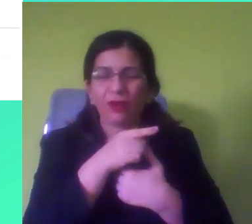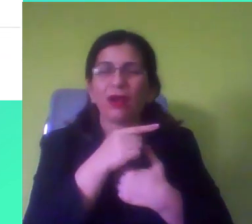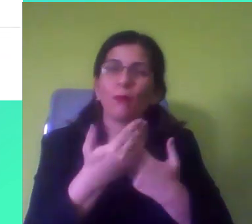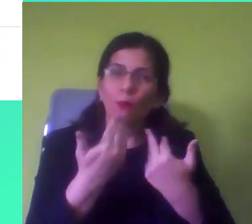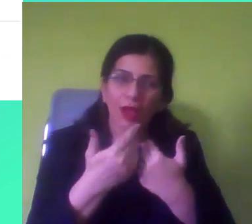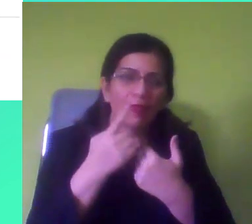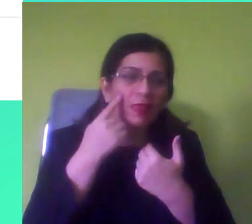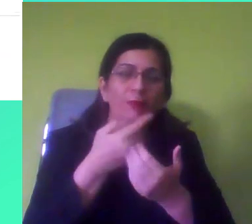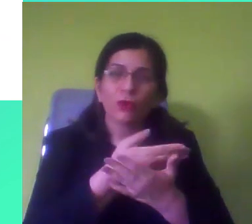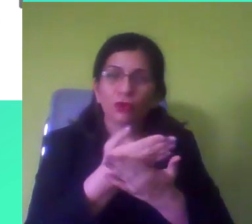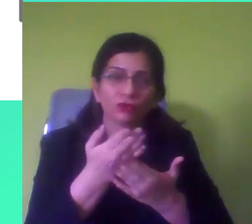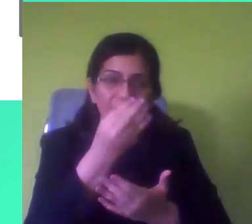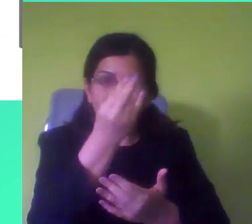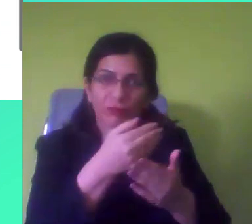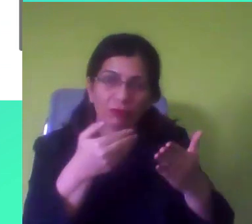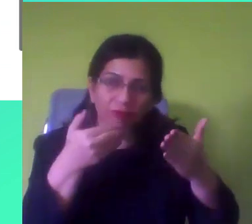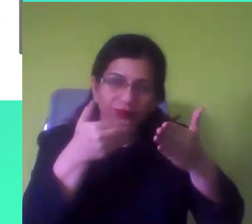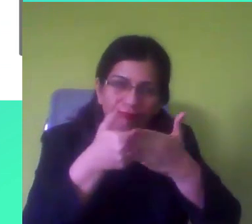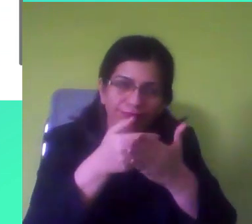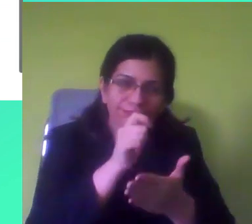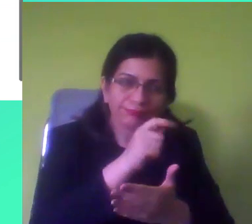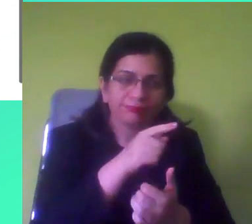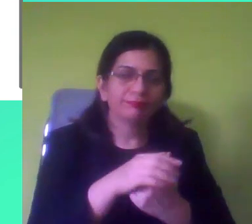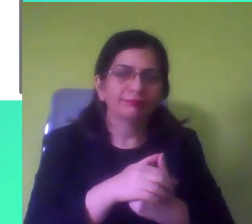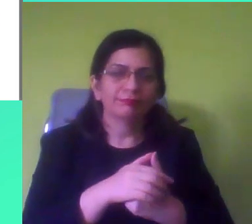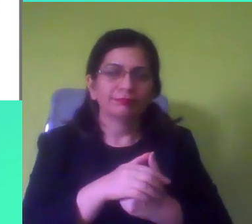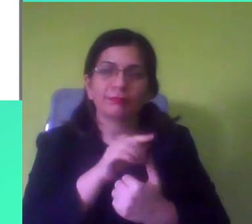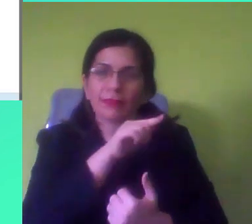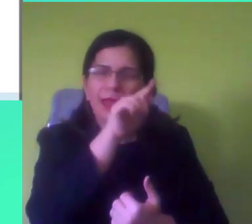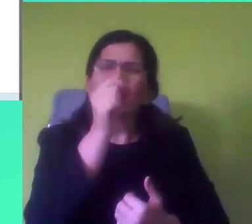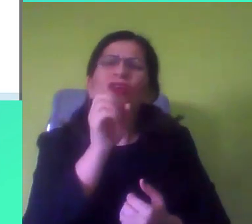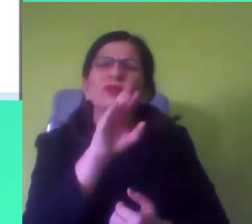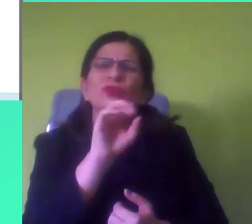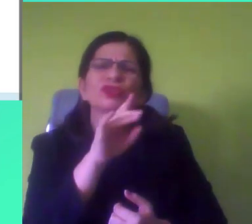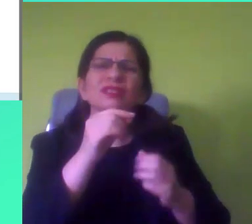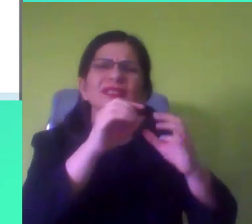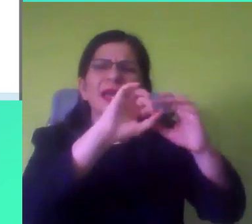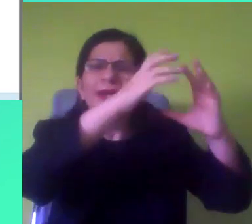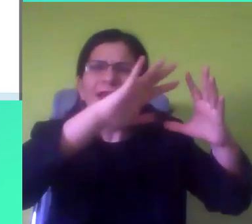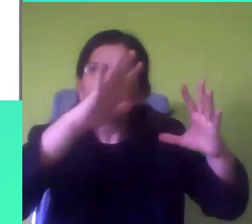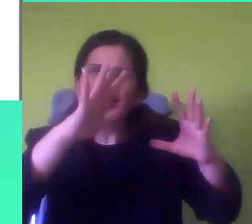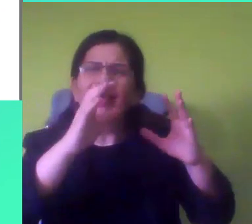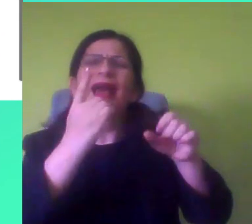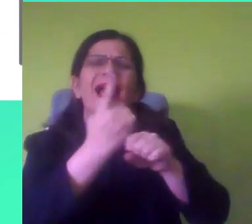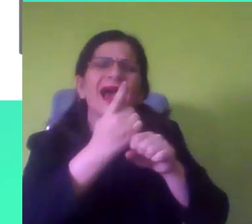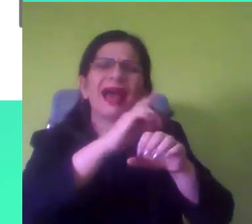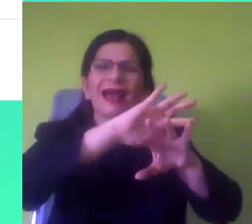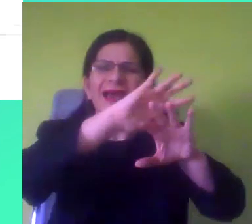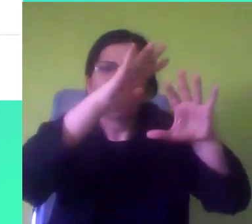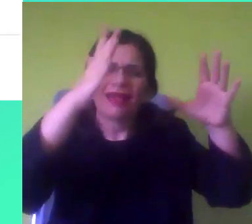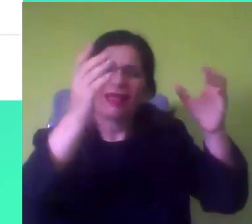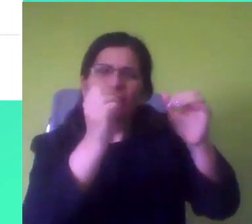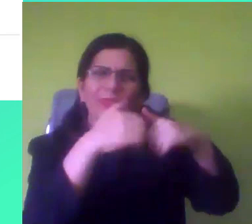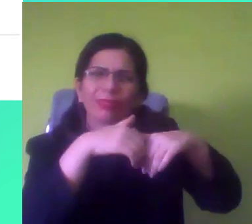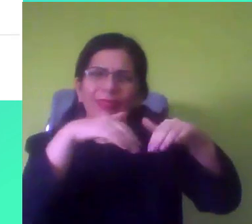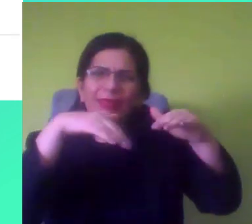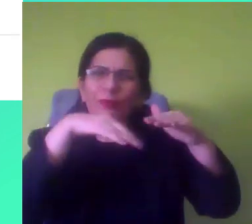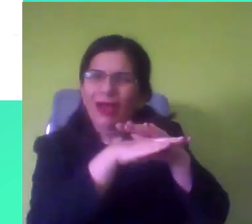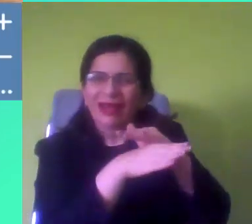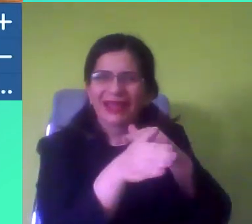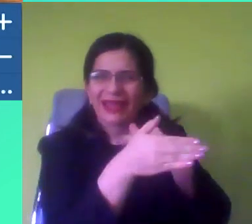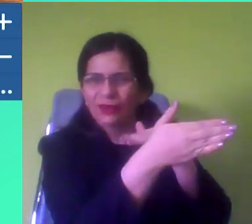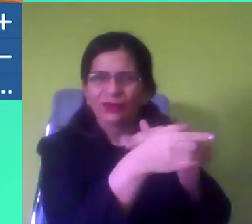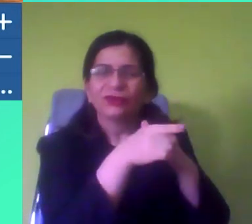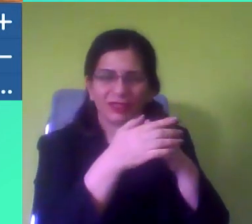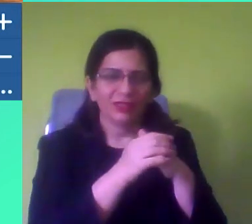alguno de los glaciares que vemos ahí, sobre todo yo les recomiendo que cliqueen por ahí los glaciares descubiertos primero, como para tener